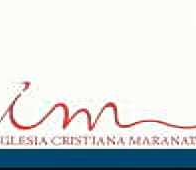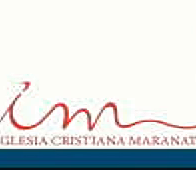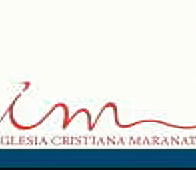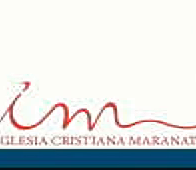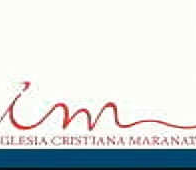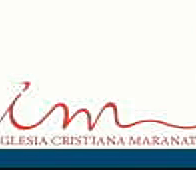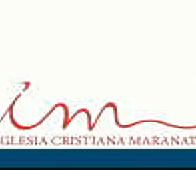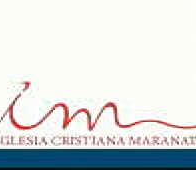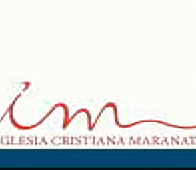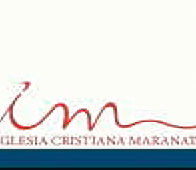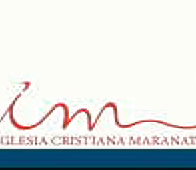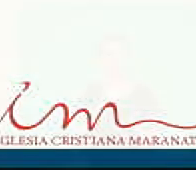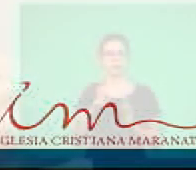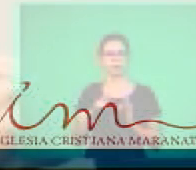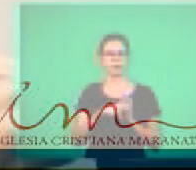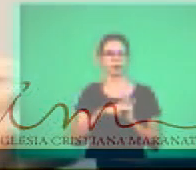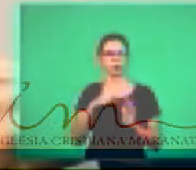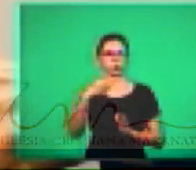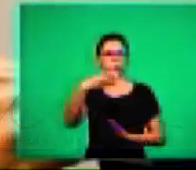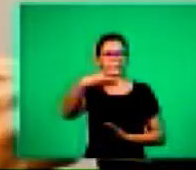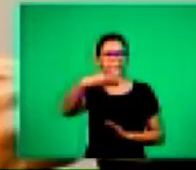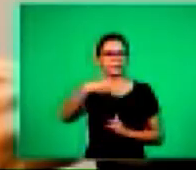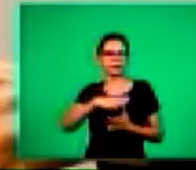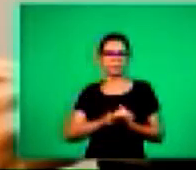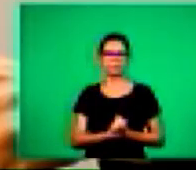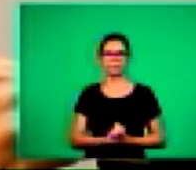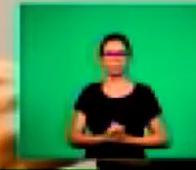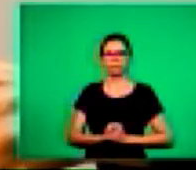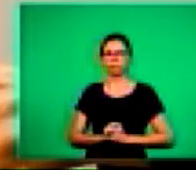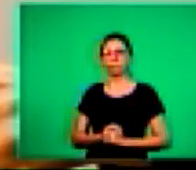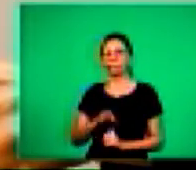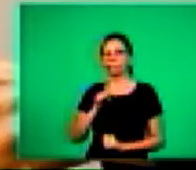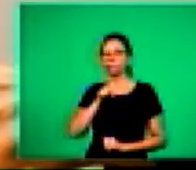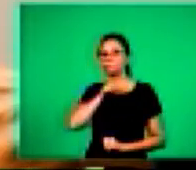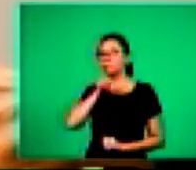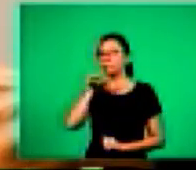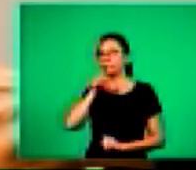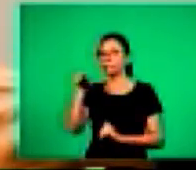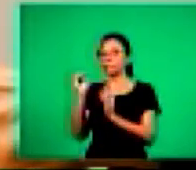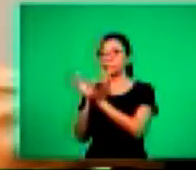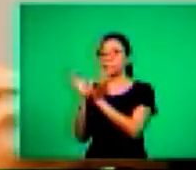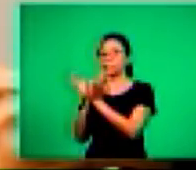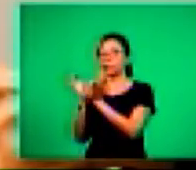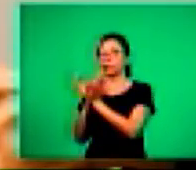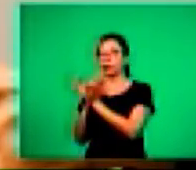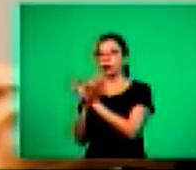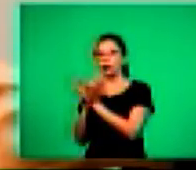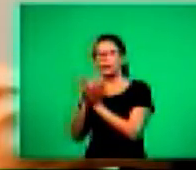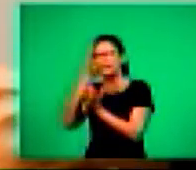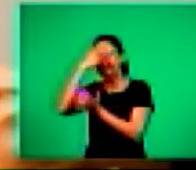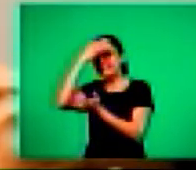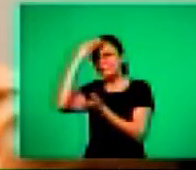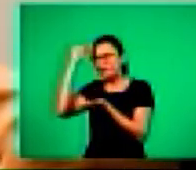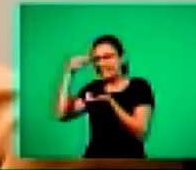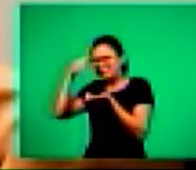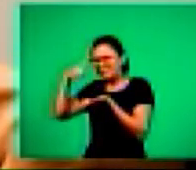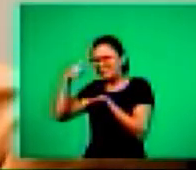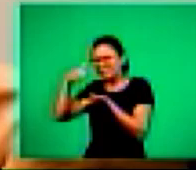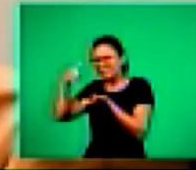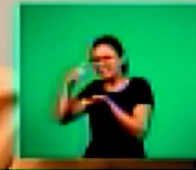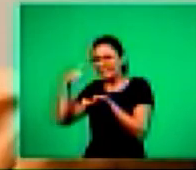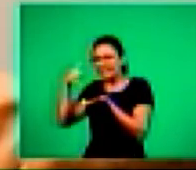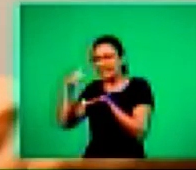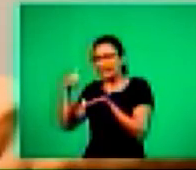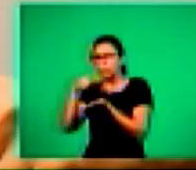capítulo 25 versículo 3 o las insensatas tomando sus lámparas no tomaron consigo aceite